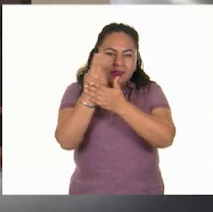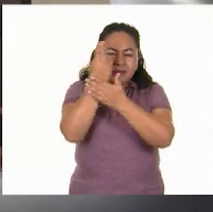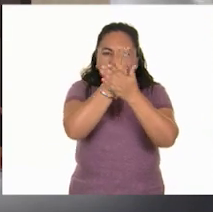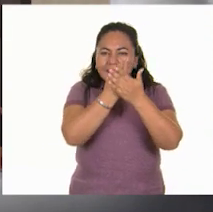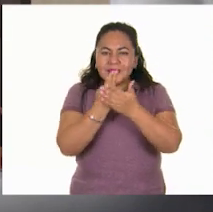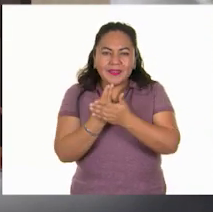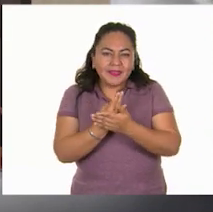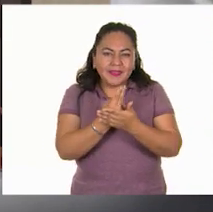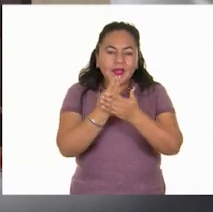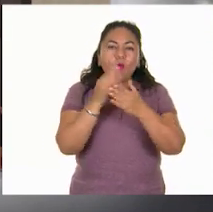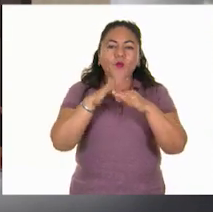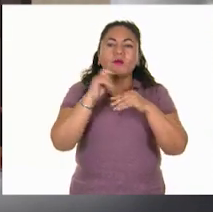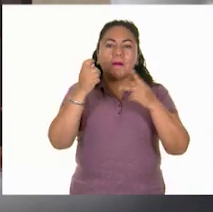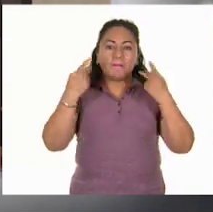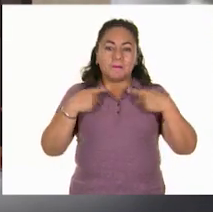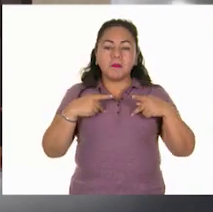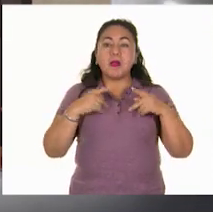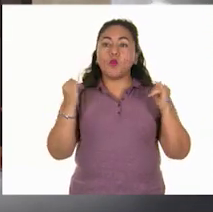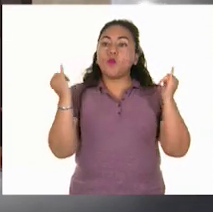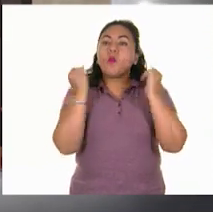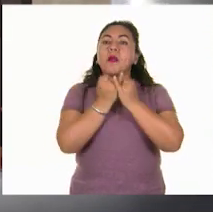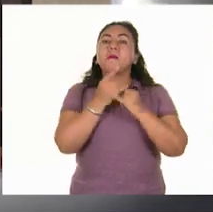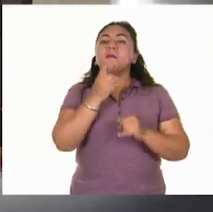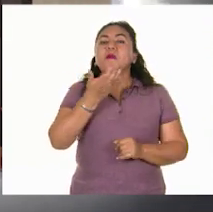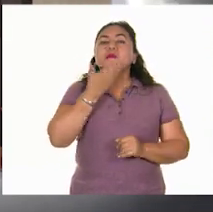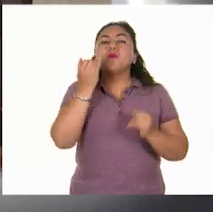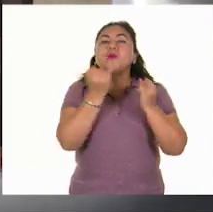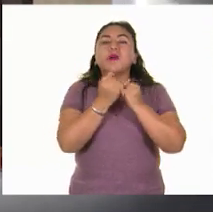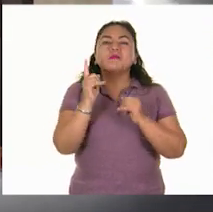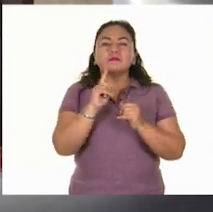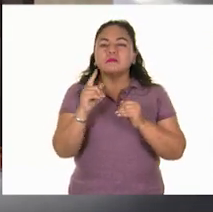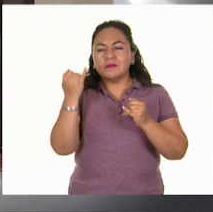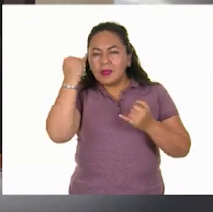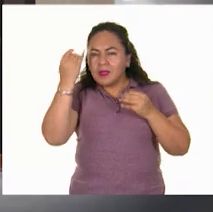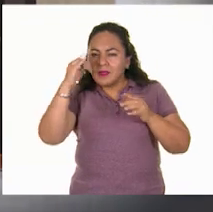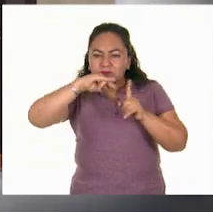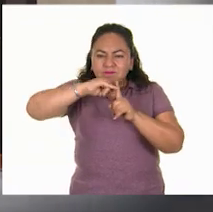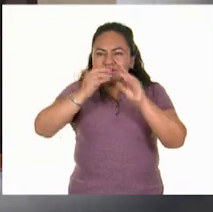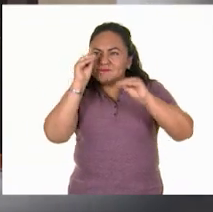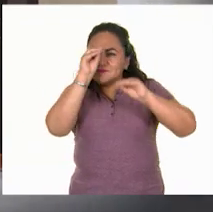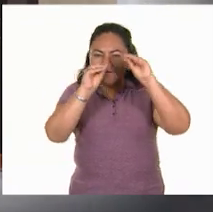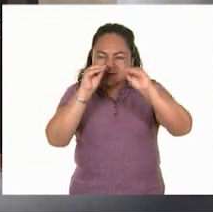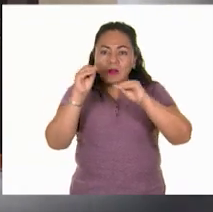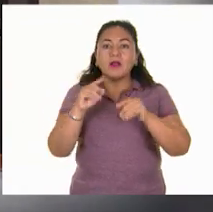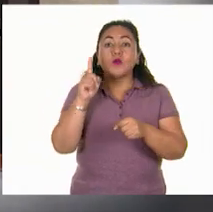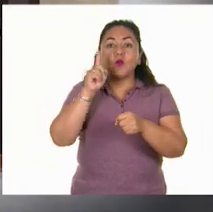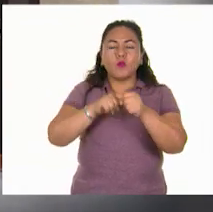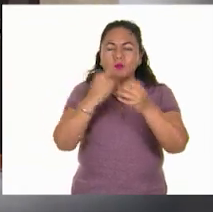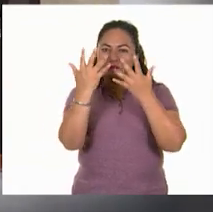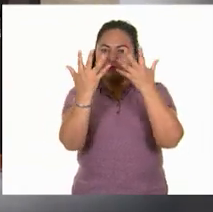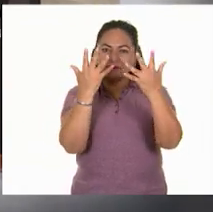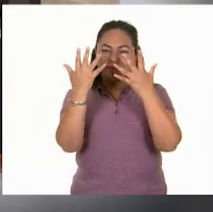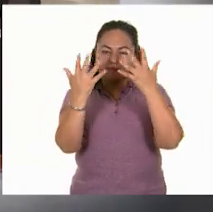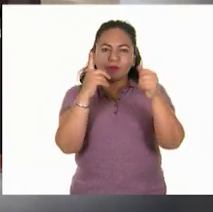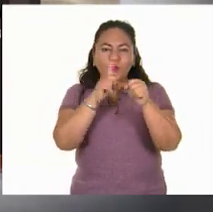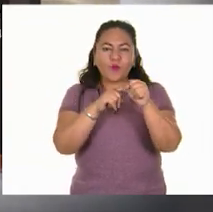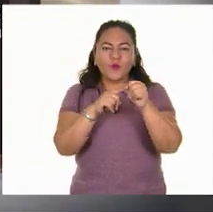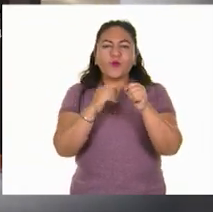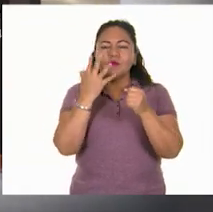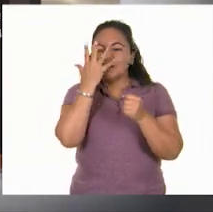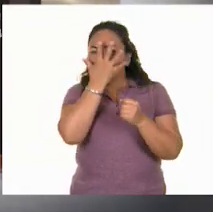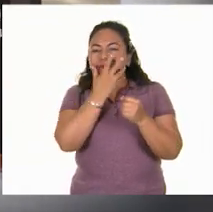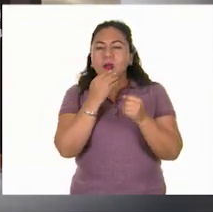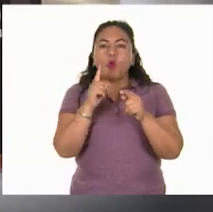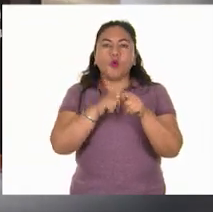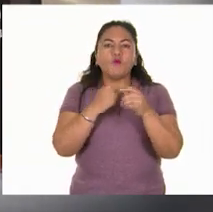no pinta a los personajes de una manera pues realista. No, además usa muchos colores. Colores cálidos y